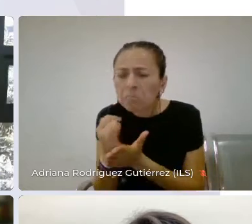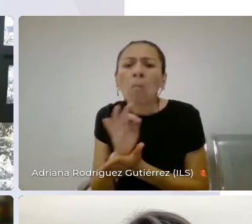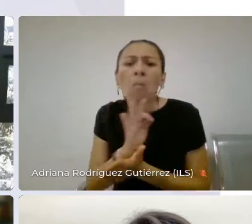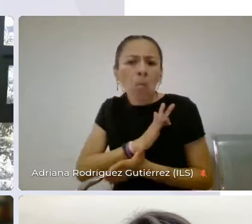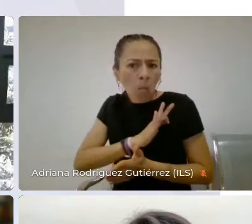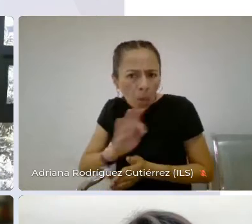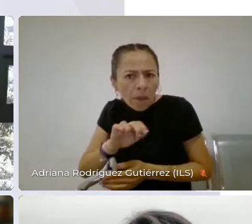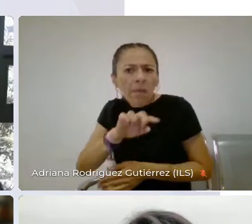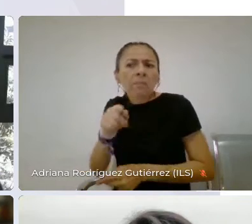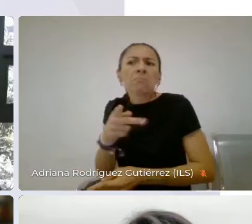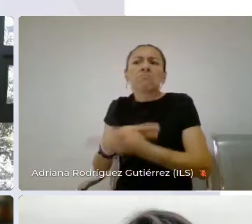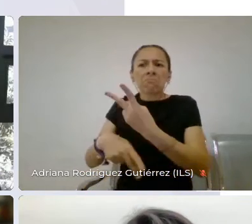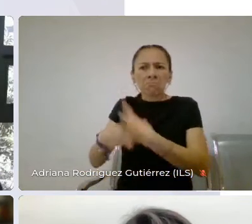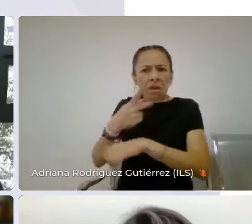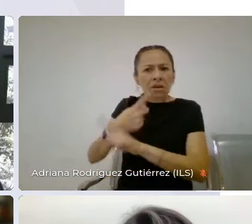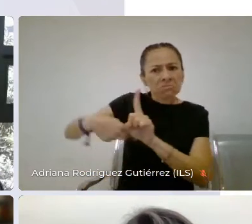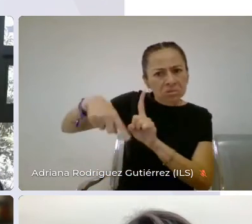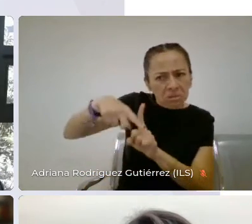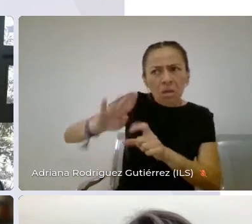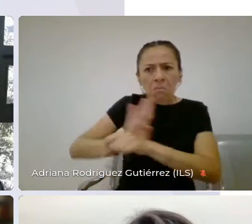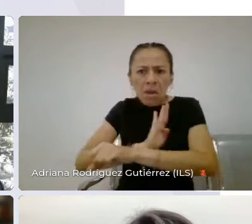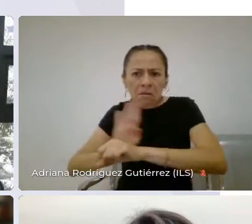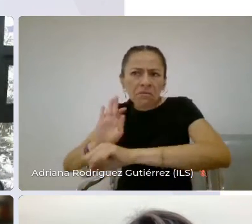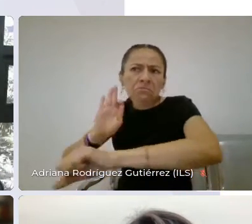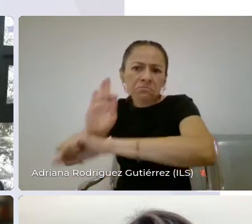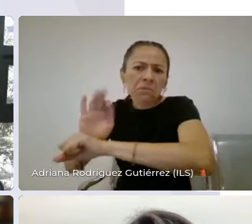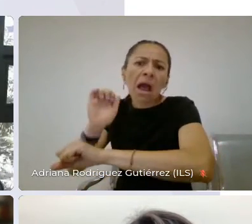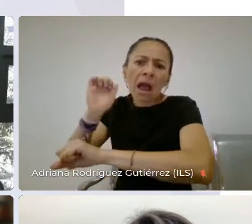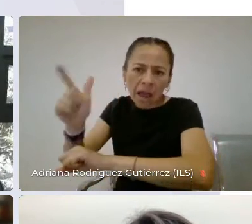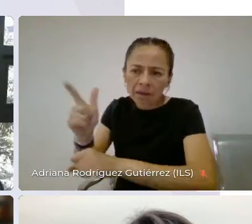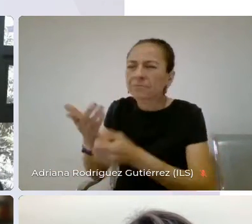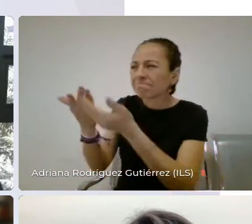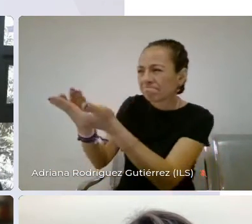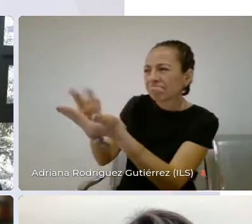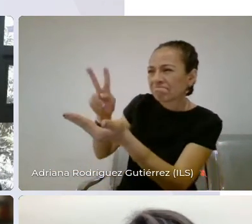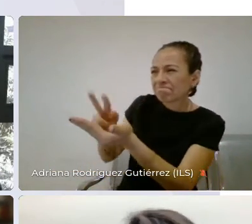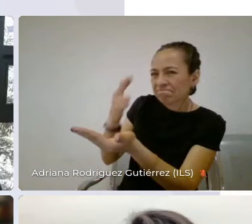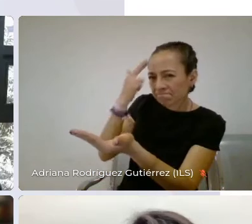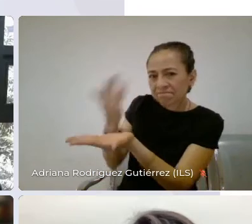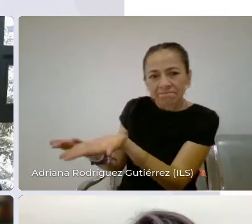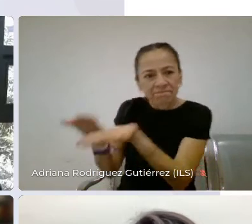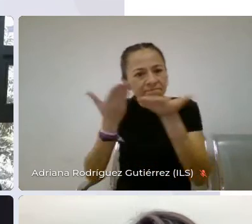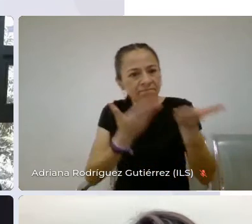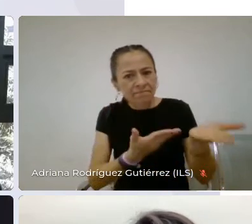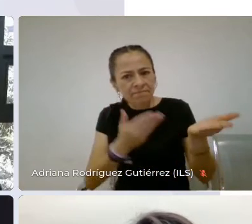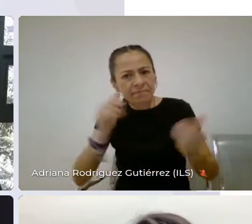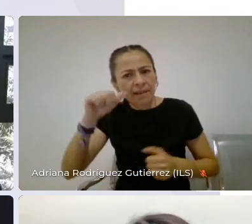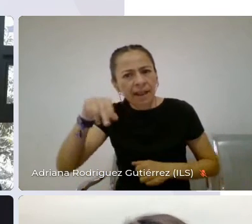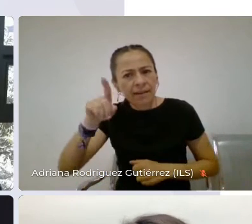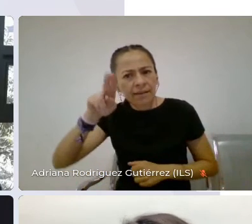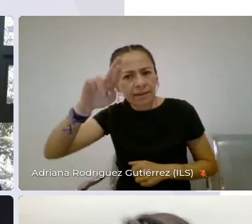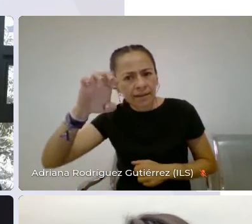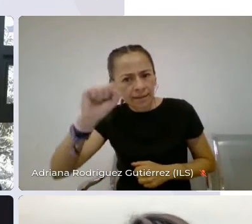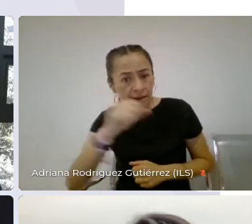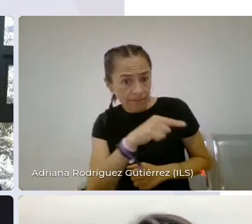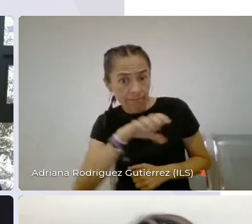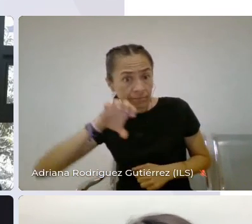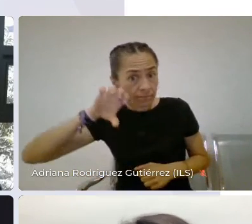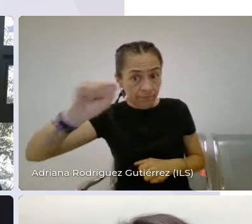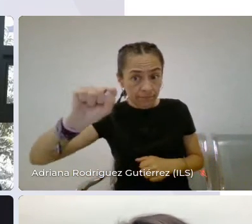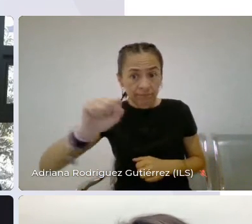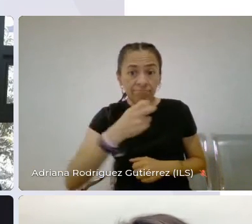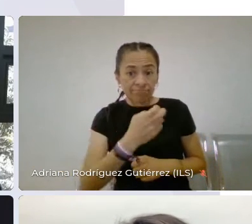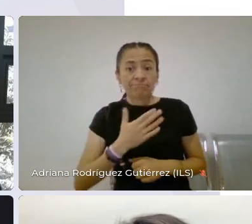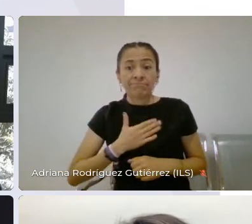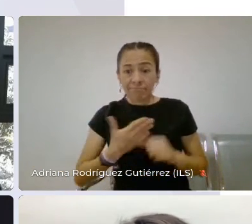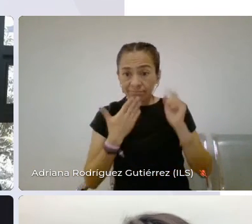Totalmente. Andrés. Sumado a esto que están diciendo, que me parece muy importante, es no solamente darles esta voz a las